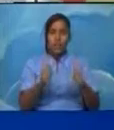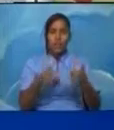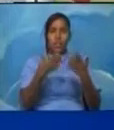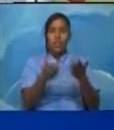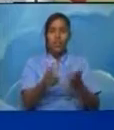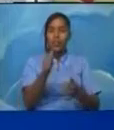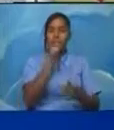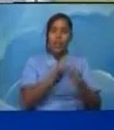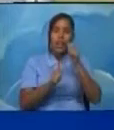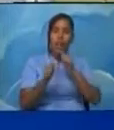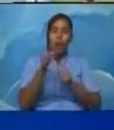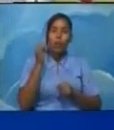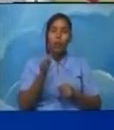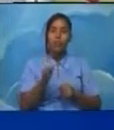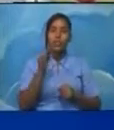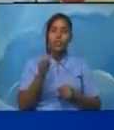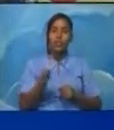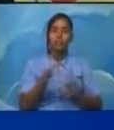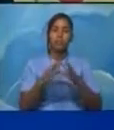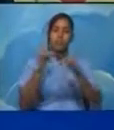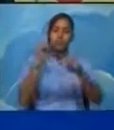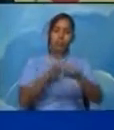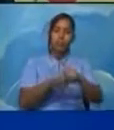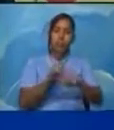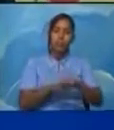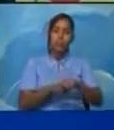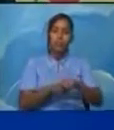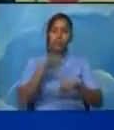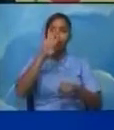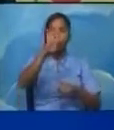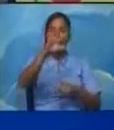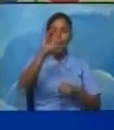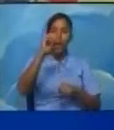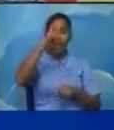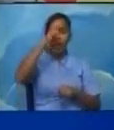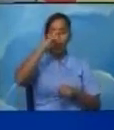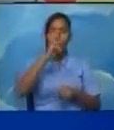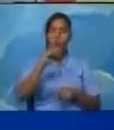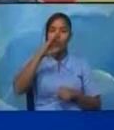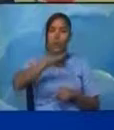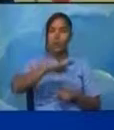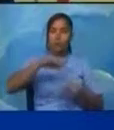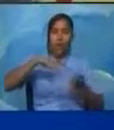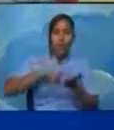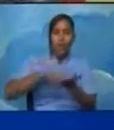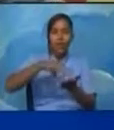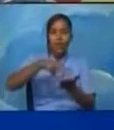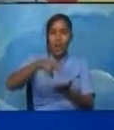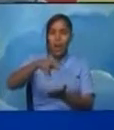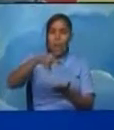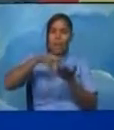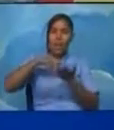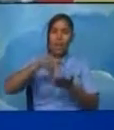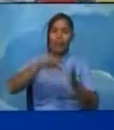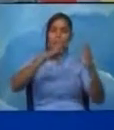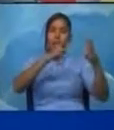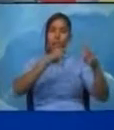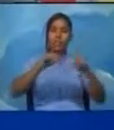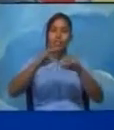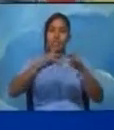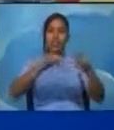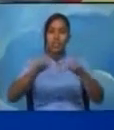todo el tiempo de la peregrinación. 40 años estuvieron caminando, vagando en el